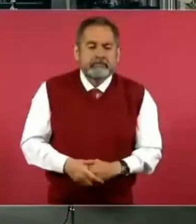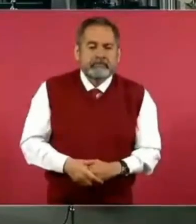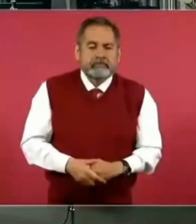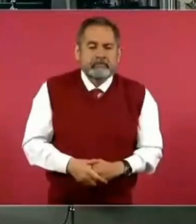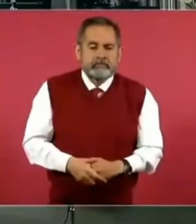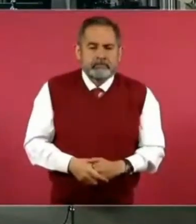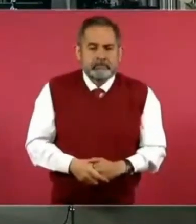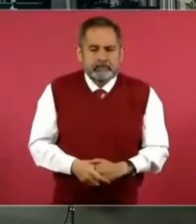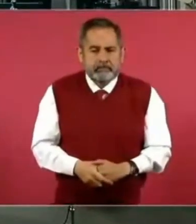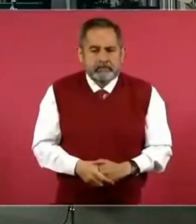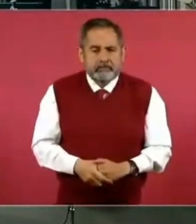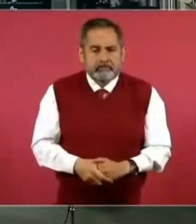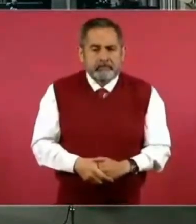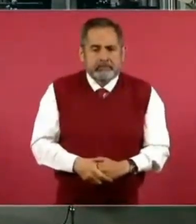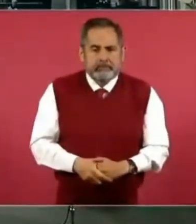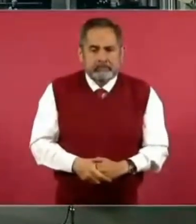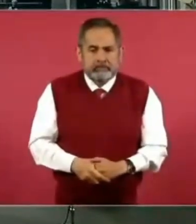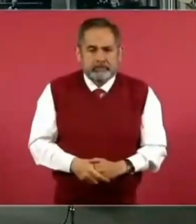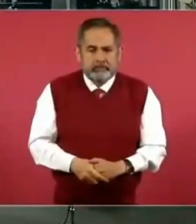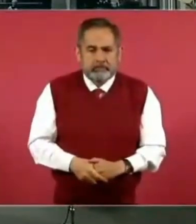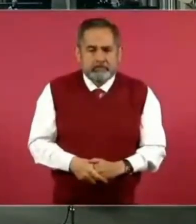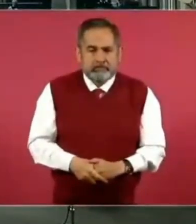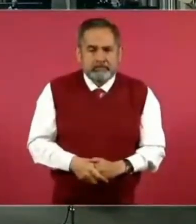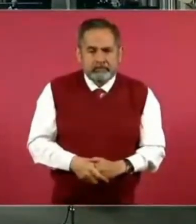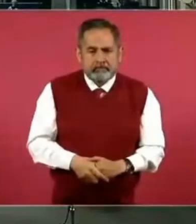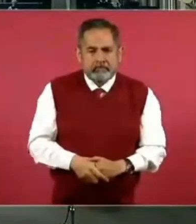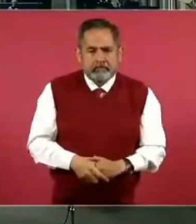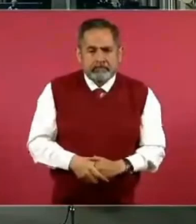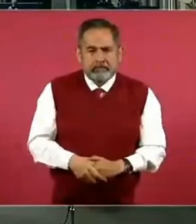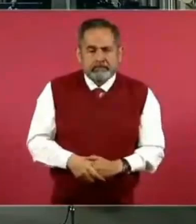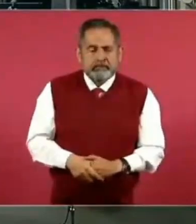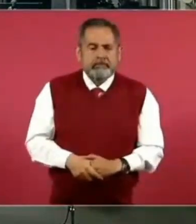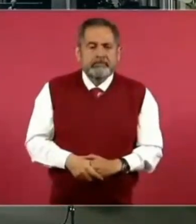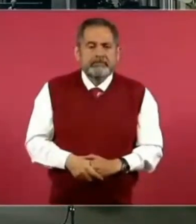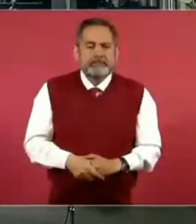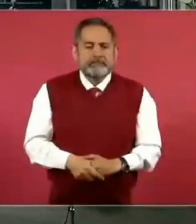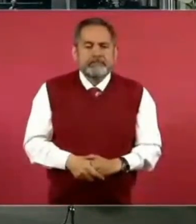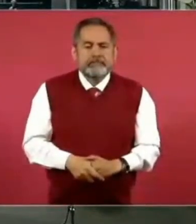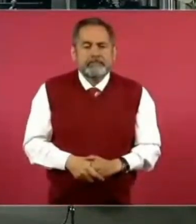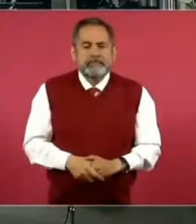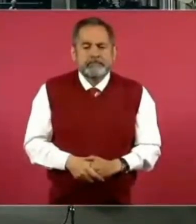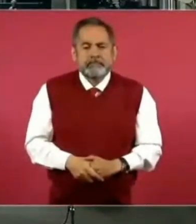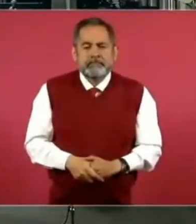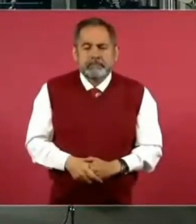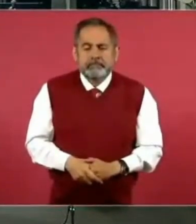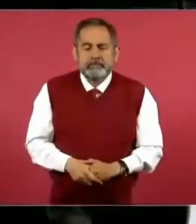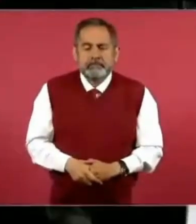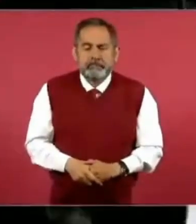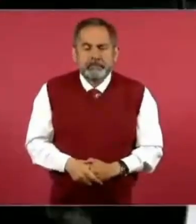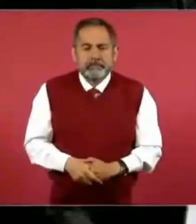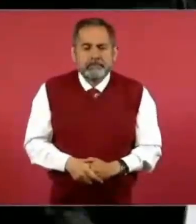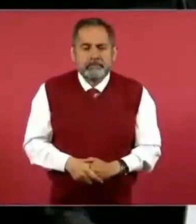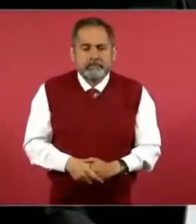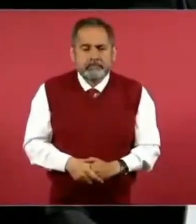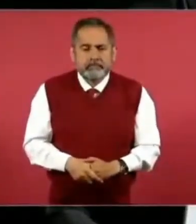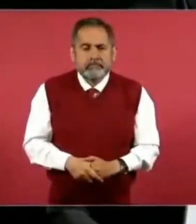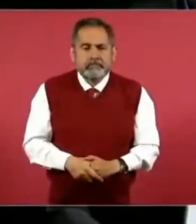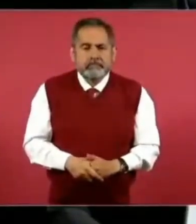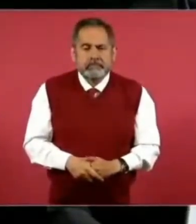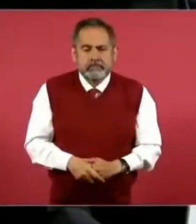nacional para entregarla a las autoridades de otro país o trasladarla fuera de México con tal